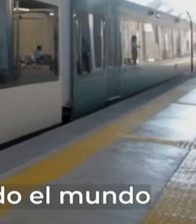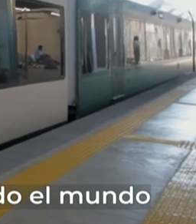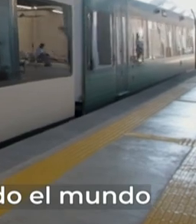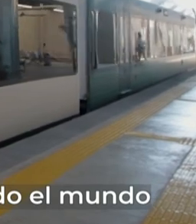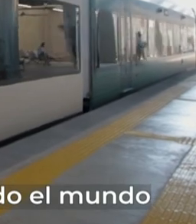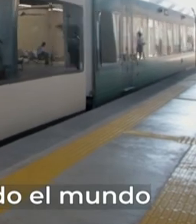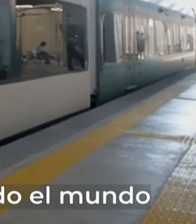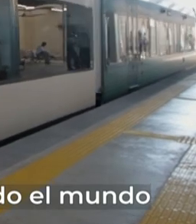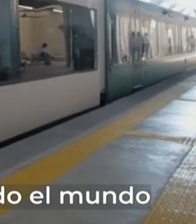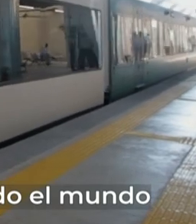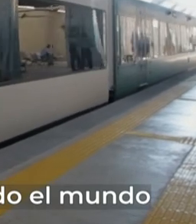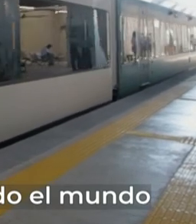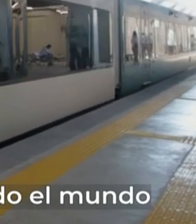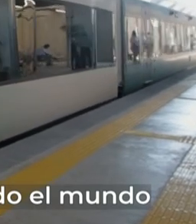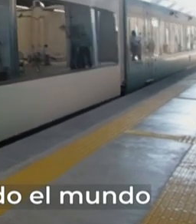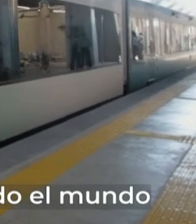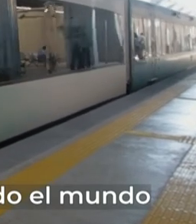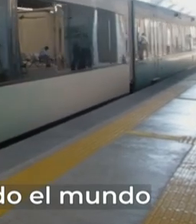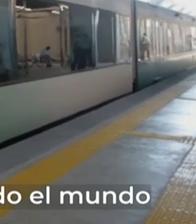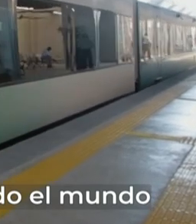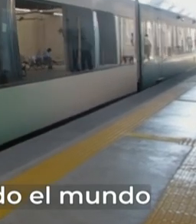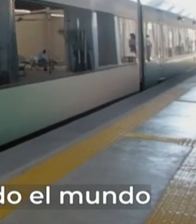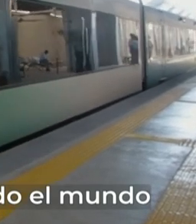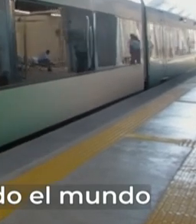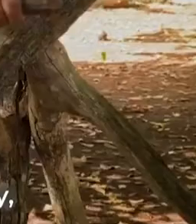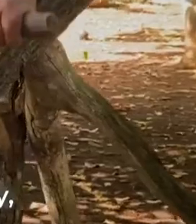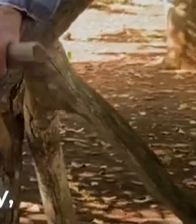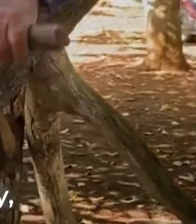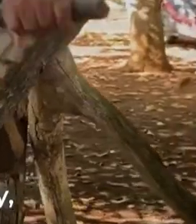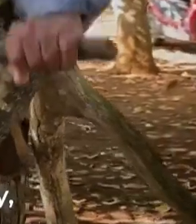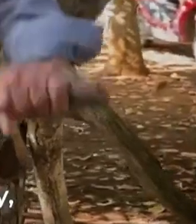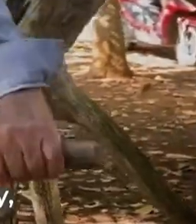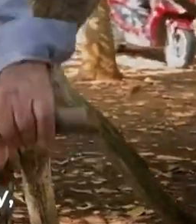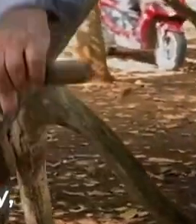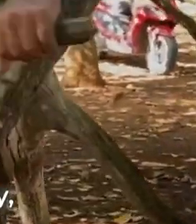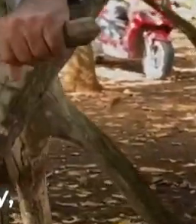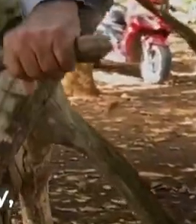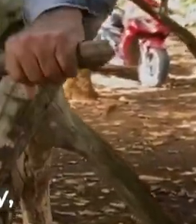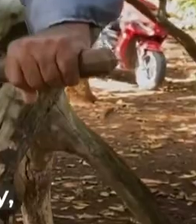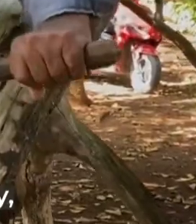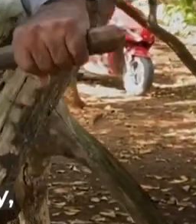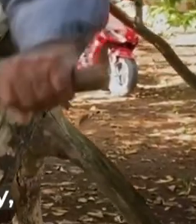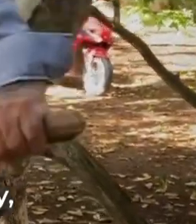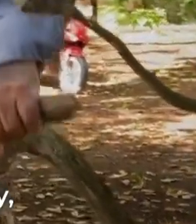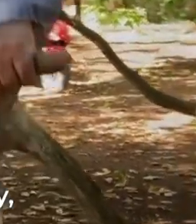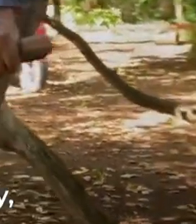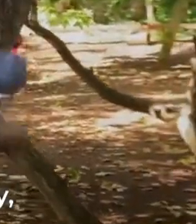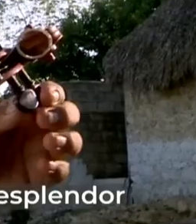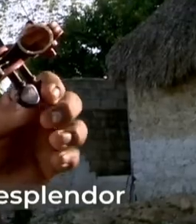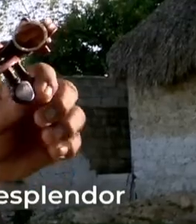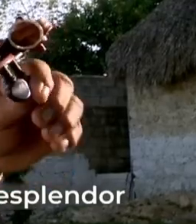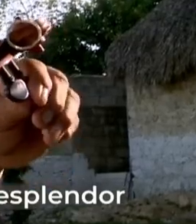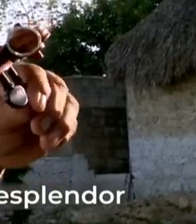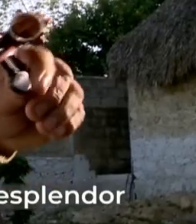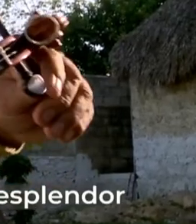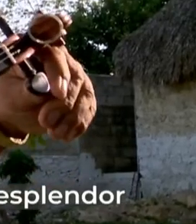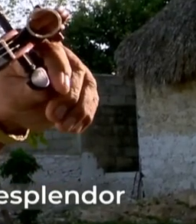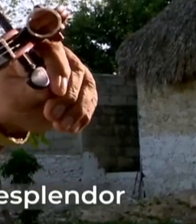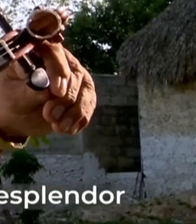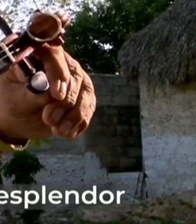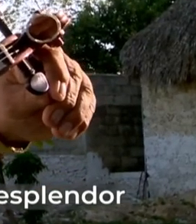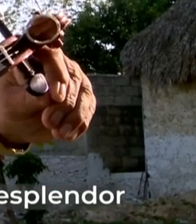Se trata de presentar al público de México y de todo el mundo la grandeza de los mayas de ayer y hoy, cuya